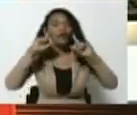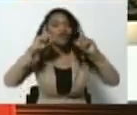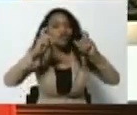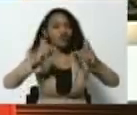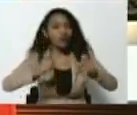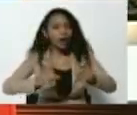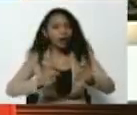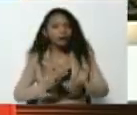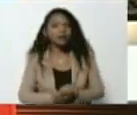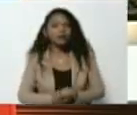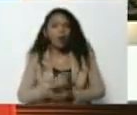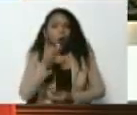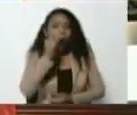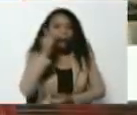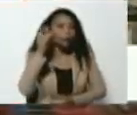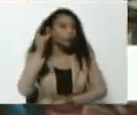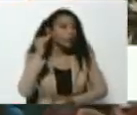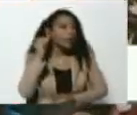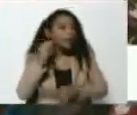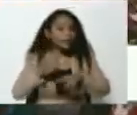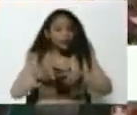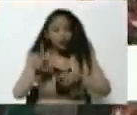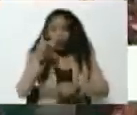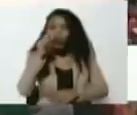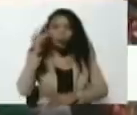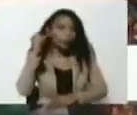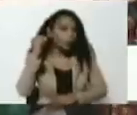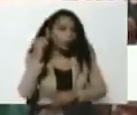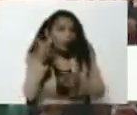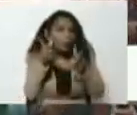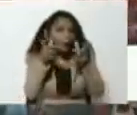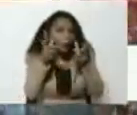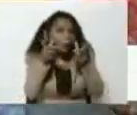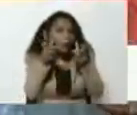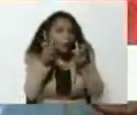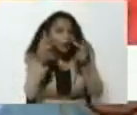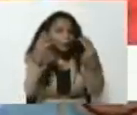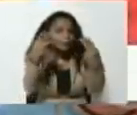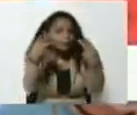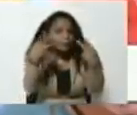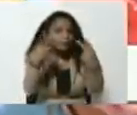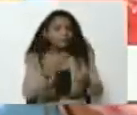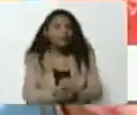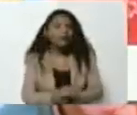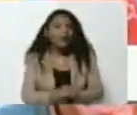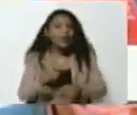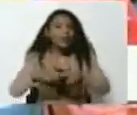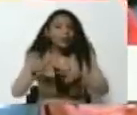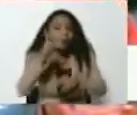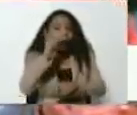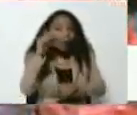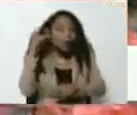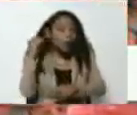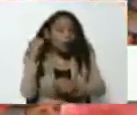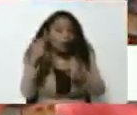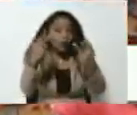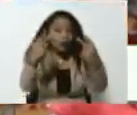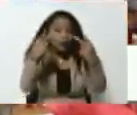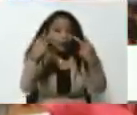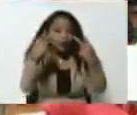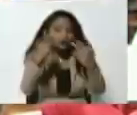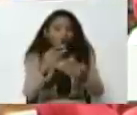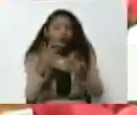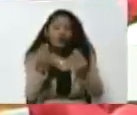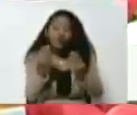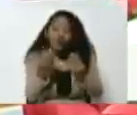profesionales, hombres, mujeres, niños, niñas que me escuchan, niños y niñas que nos ven, con